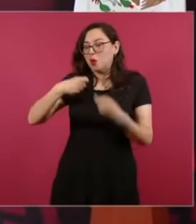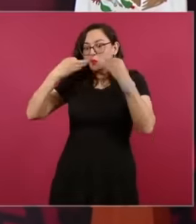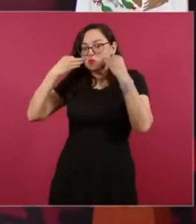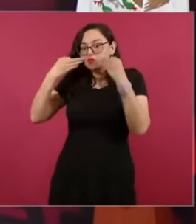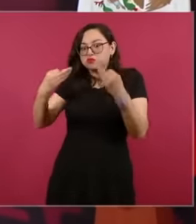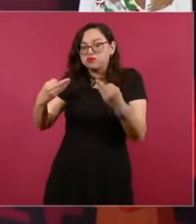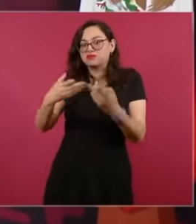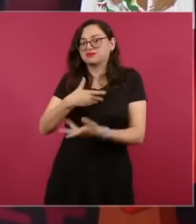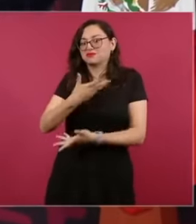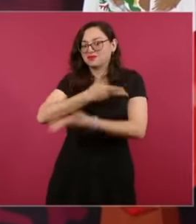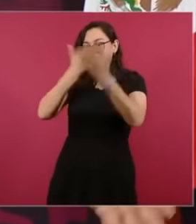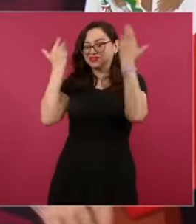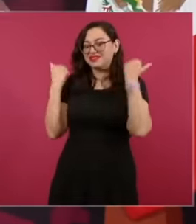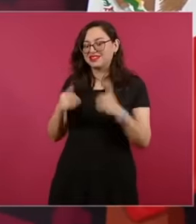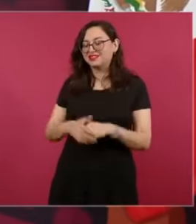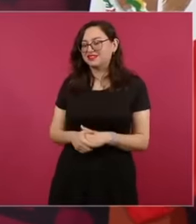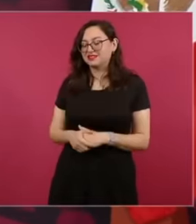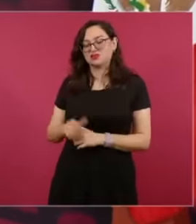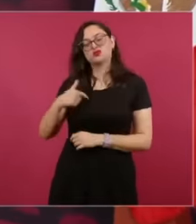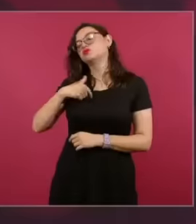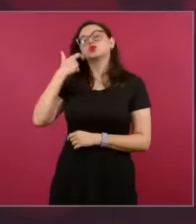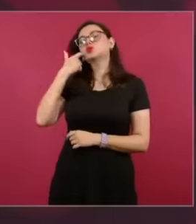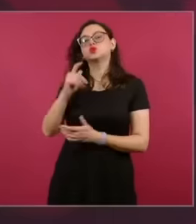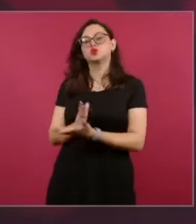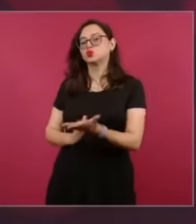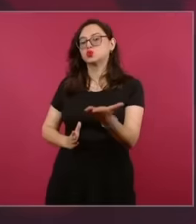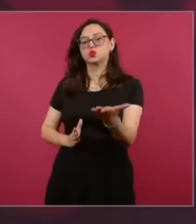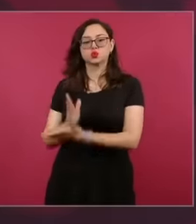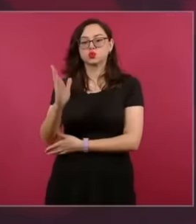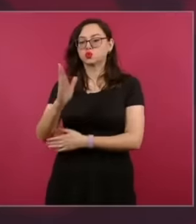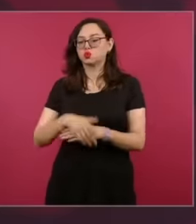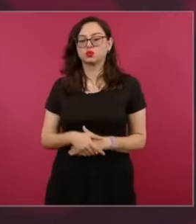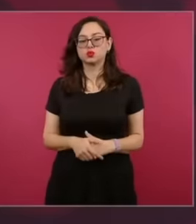porque es